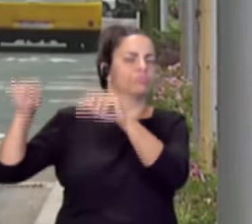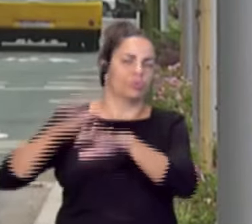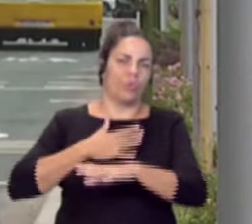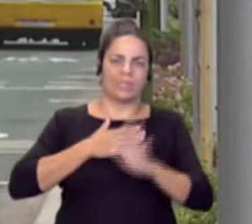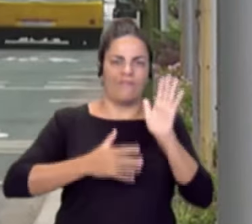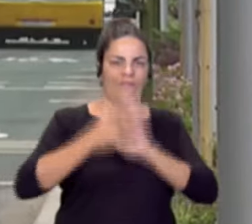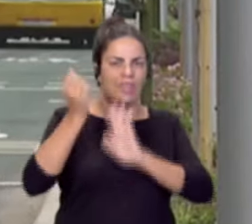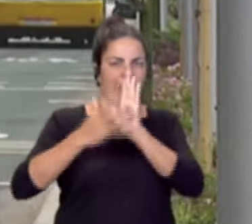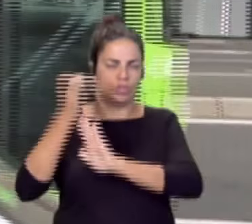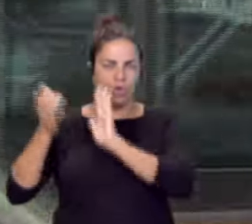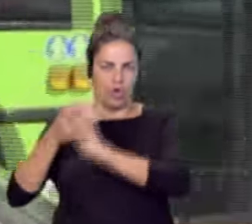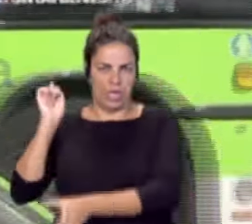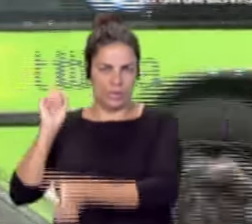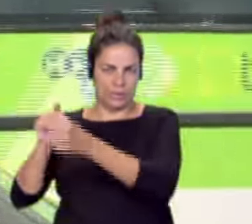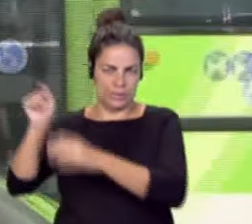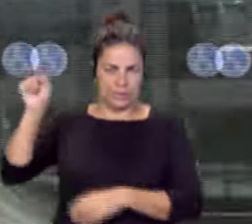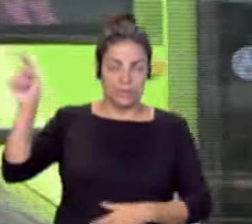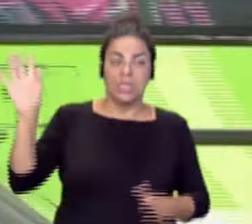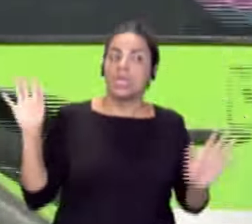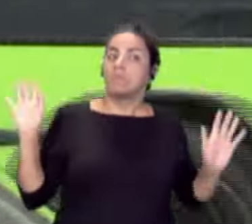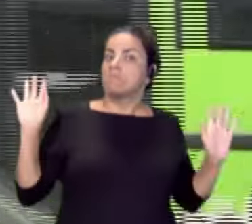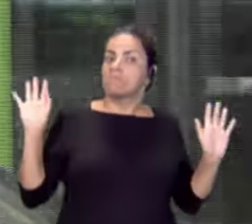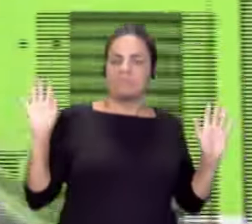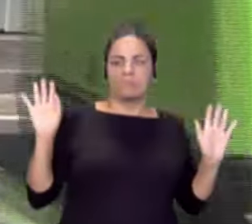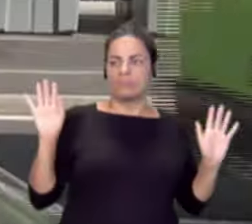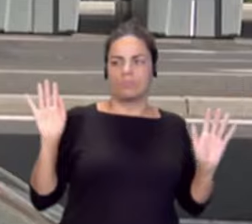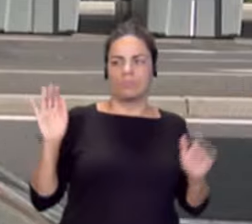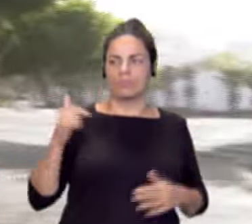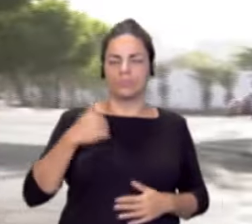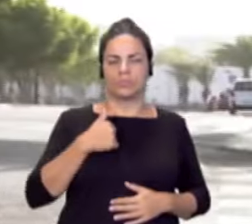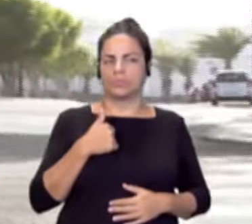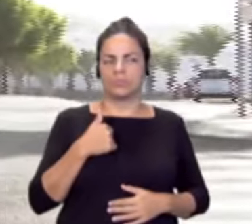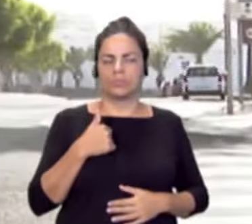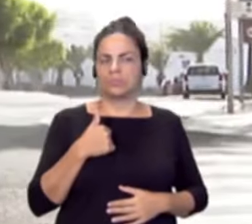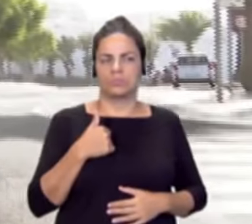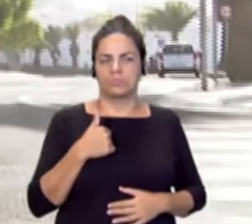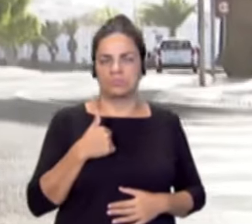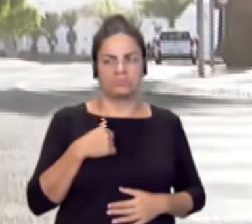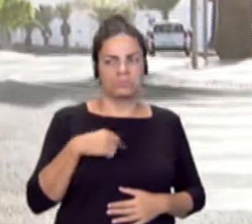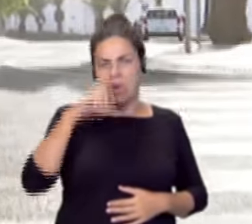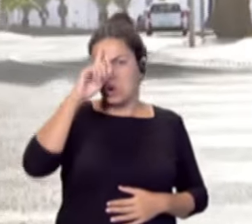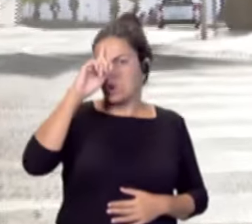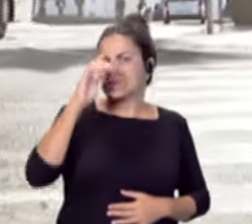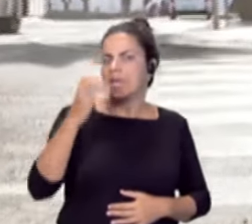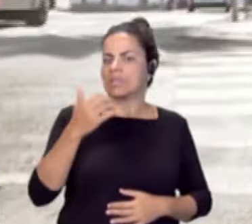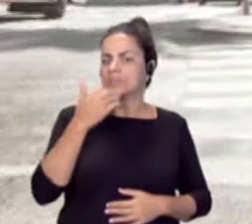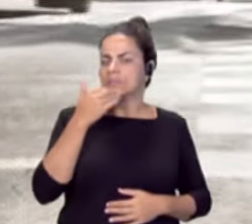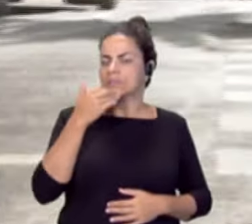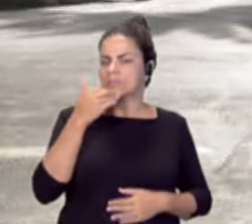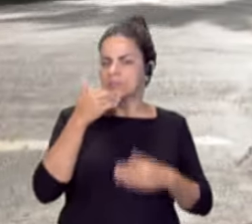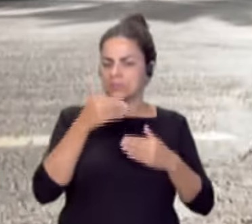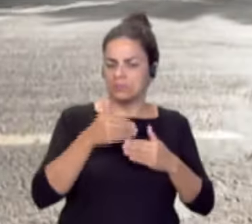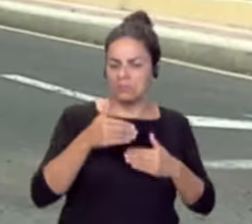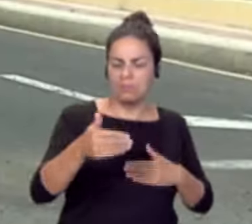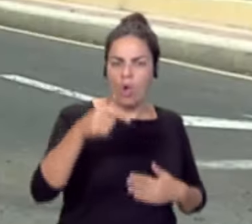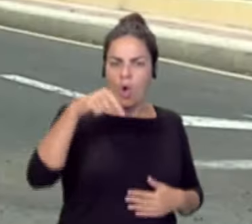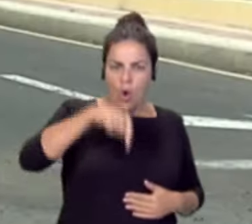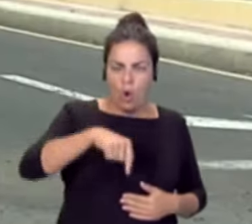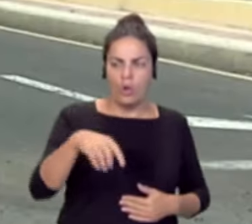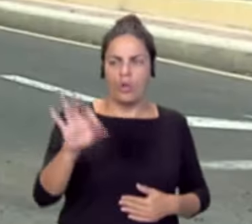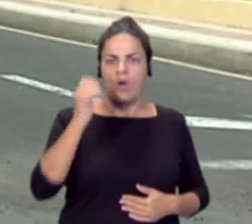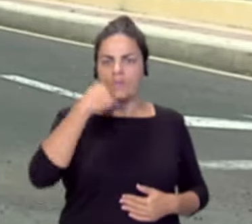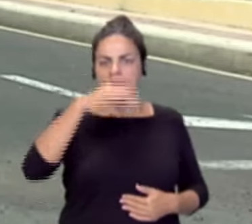y yo no tengo constancia de que vaya a haber reuniones a lo largo de hoy o el fin de